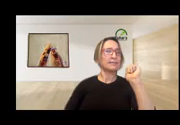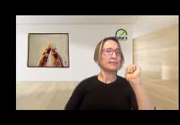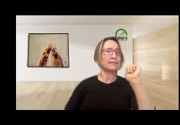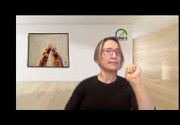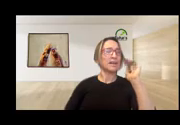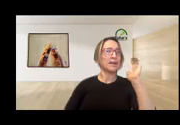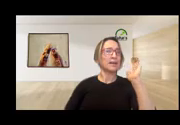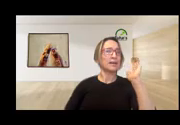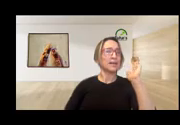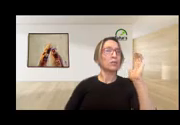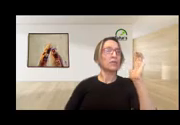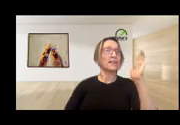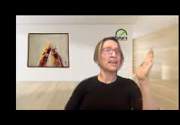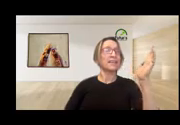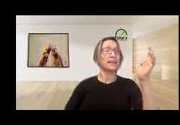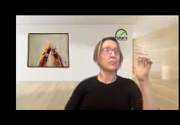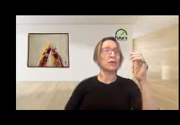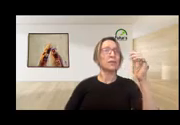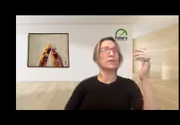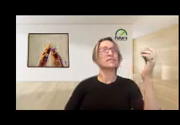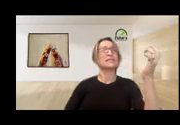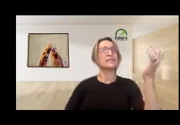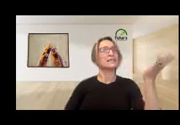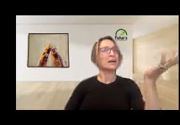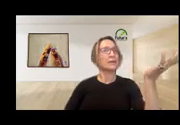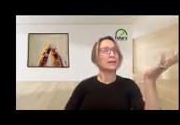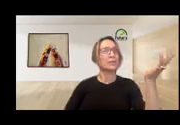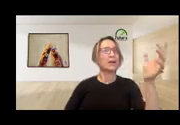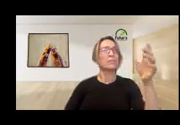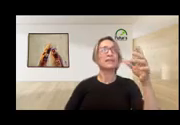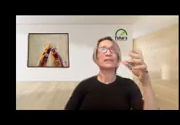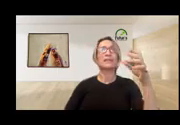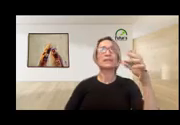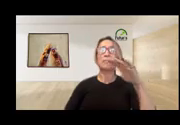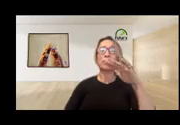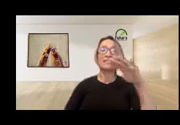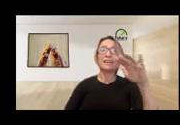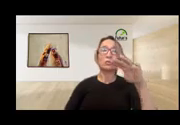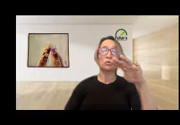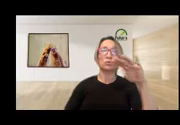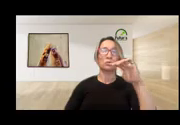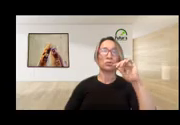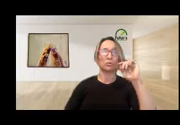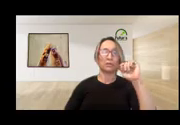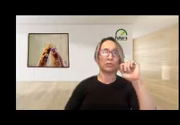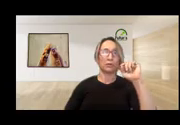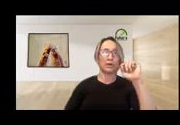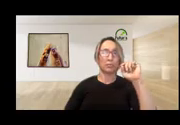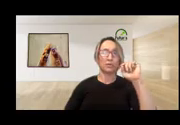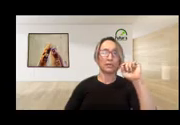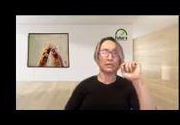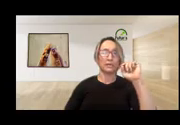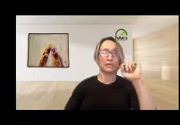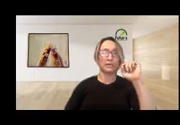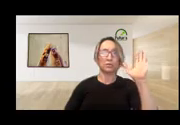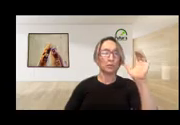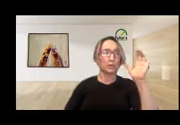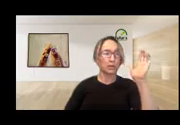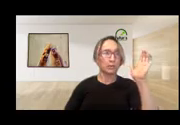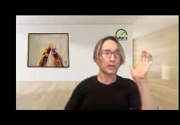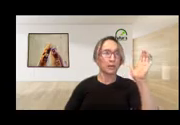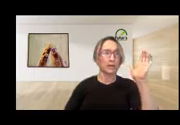que dan una idea de que probablemente se trataba de un ambiente pantanoso donde fueron a